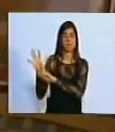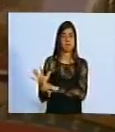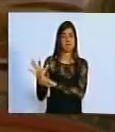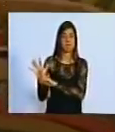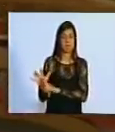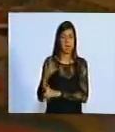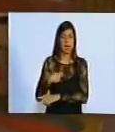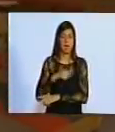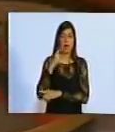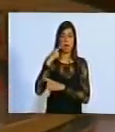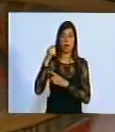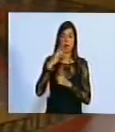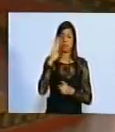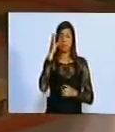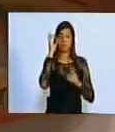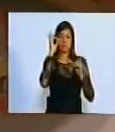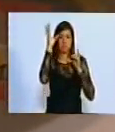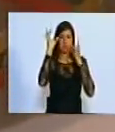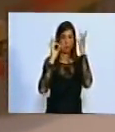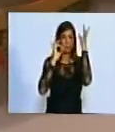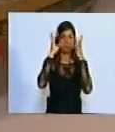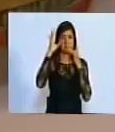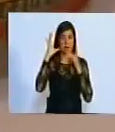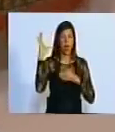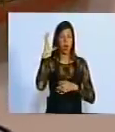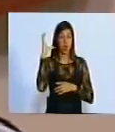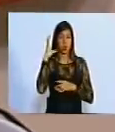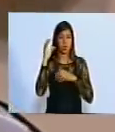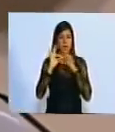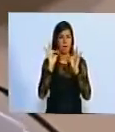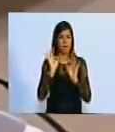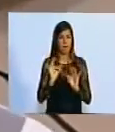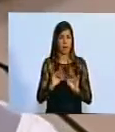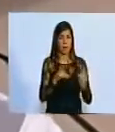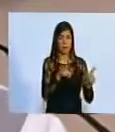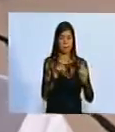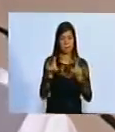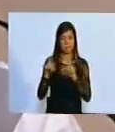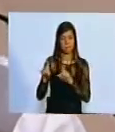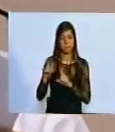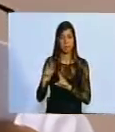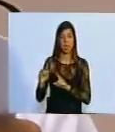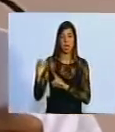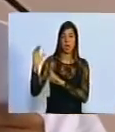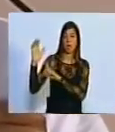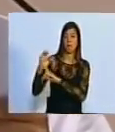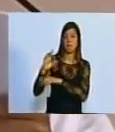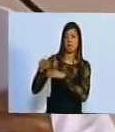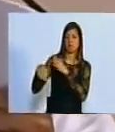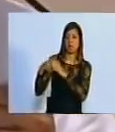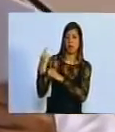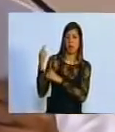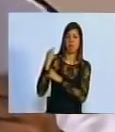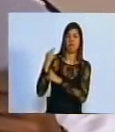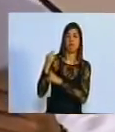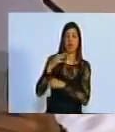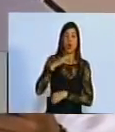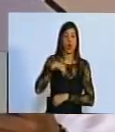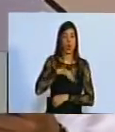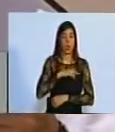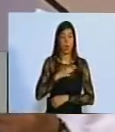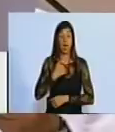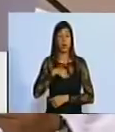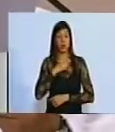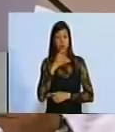impidan innovar en las posibilidades de conocimiento y de realidad que nos han impuesto. En este momento